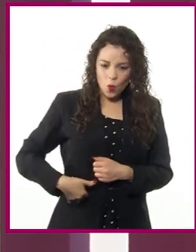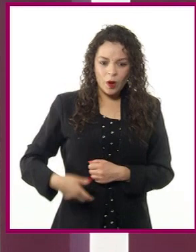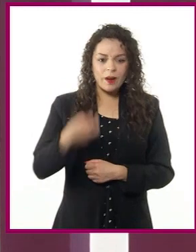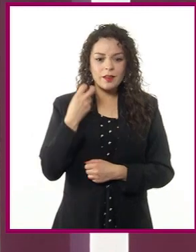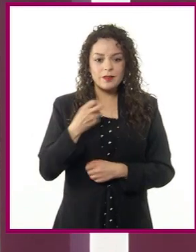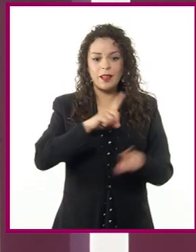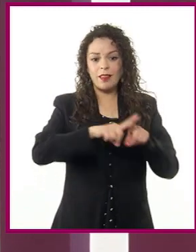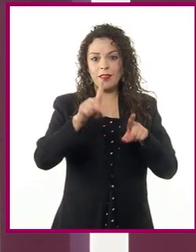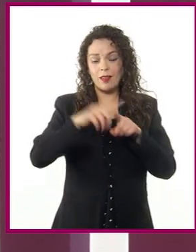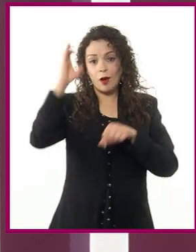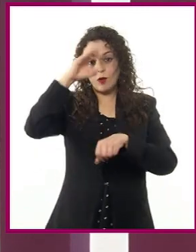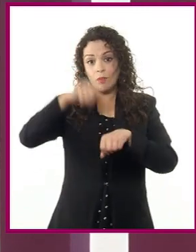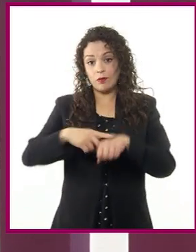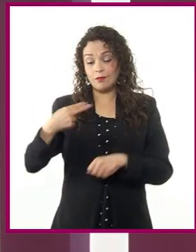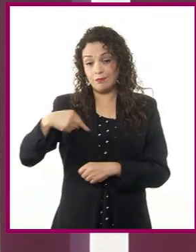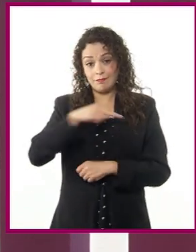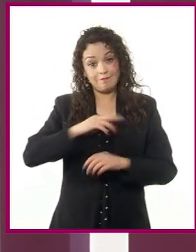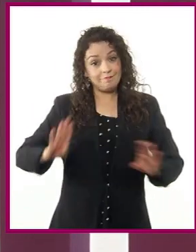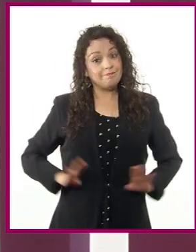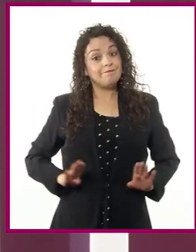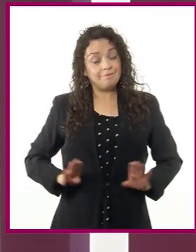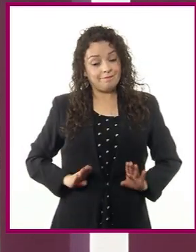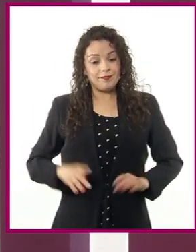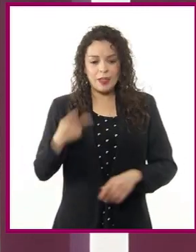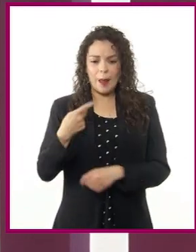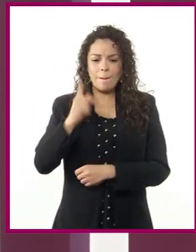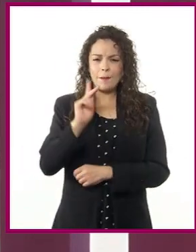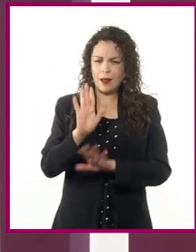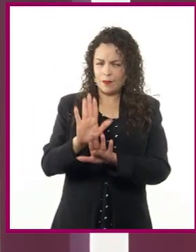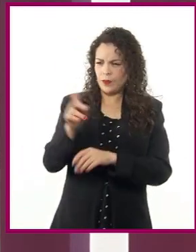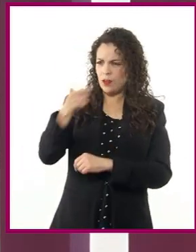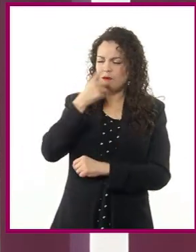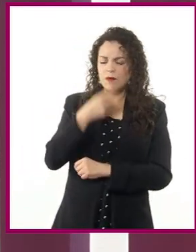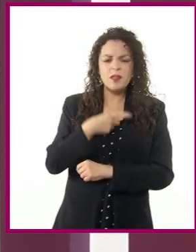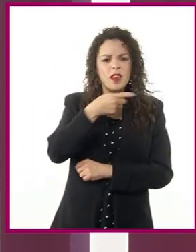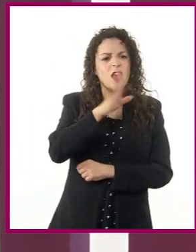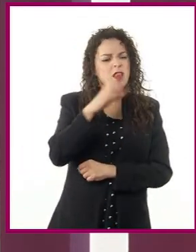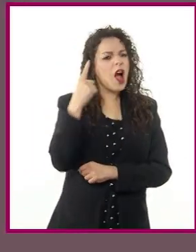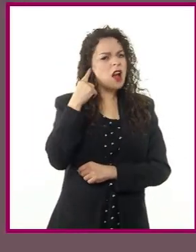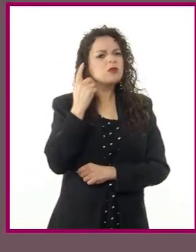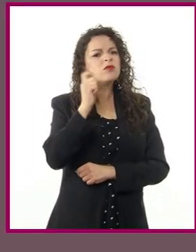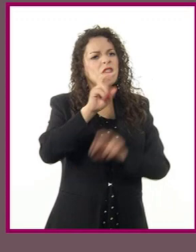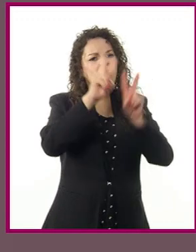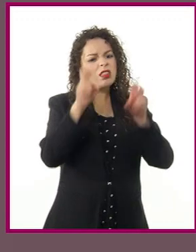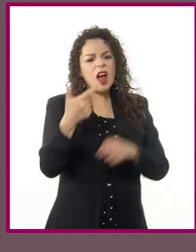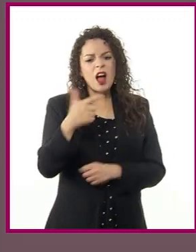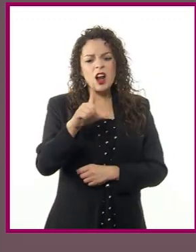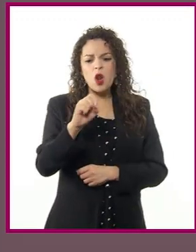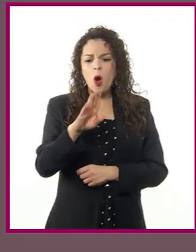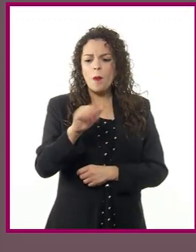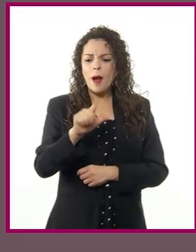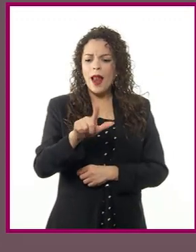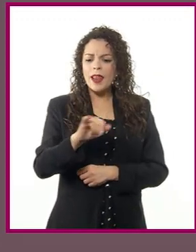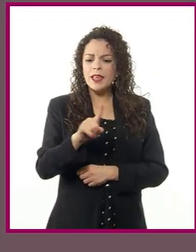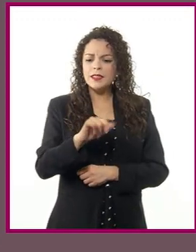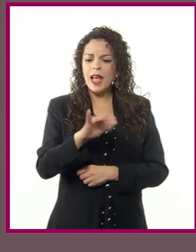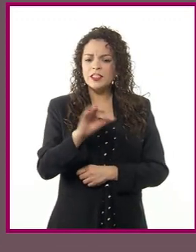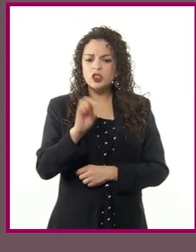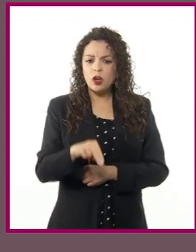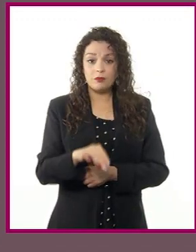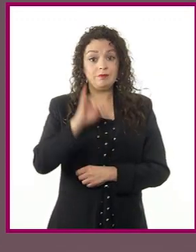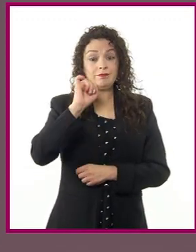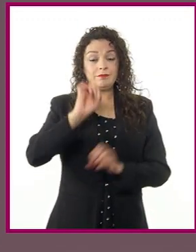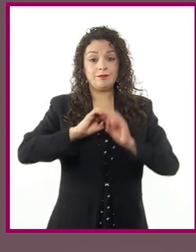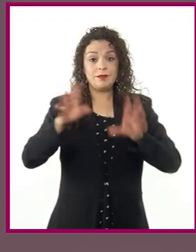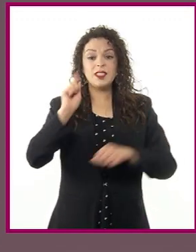aspectos culturales que nos caracterizan. Pero dime, ¿has escuchado hablar de la globalización? Por supuesto, maestra. La globalización